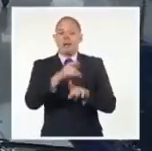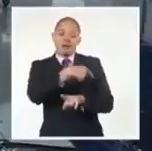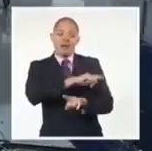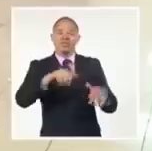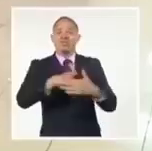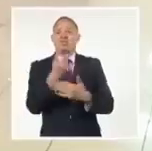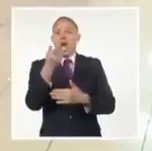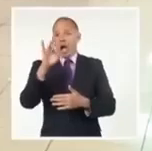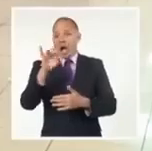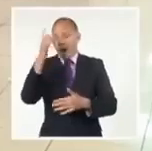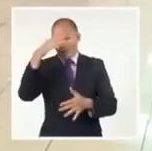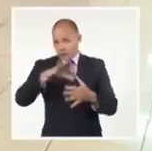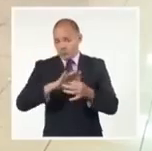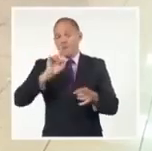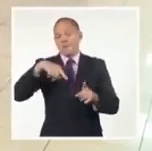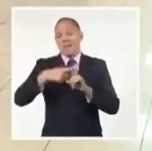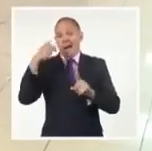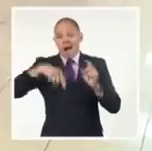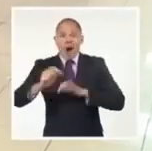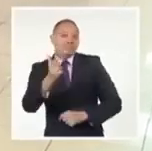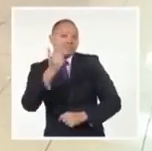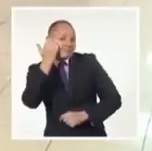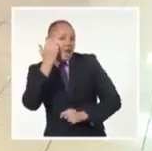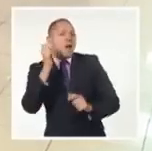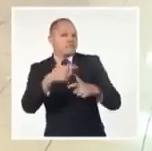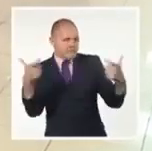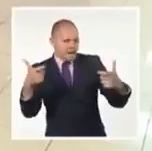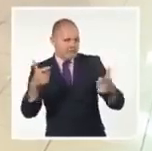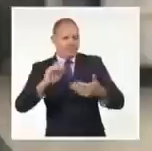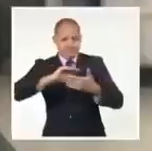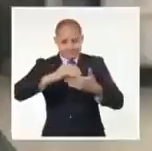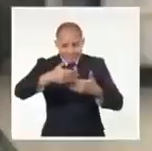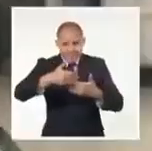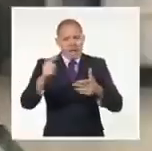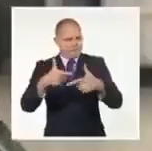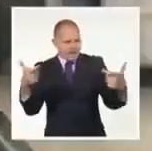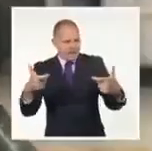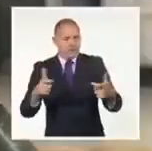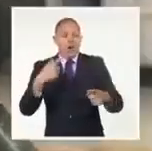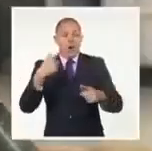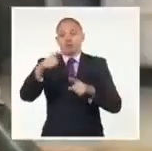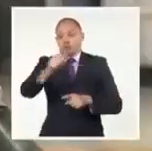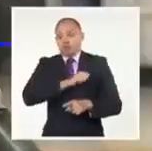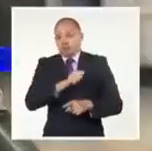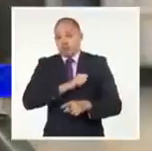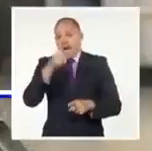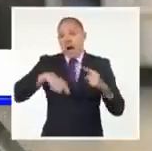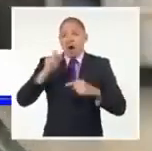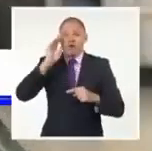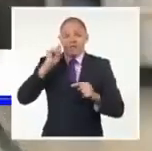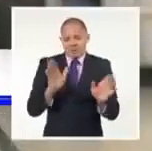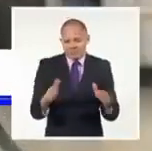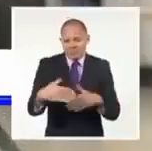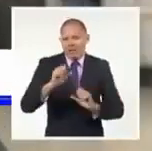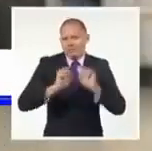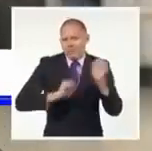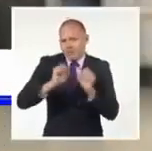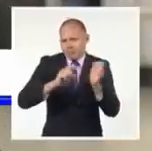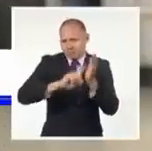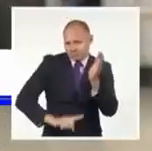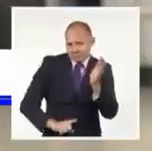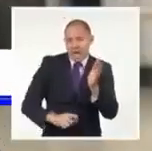comunicaciones y también aquellos que aliviarían la tensa situación eléctrica del país. Las plantas eléctricas, que anteriormente estaba permitida solamente la importación